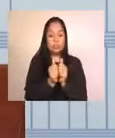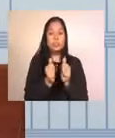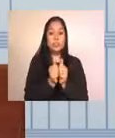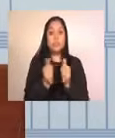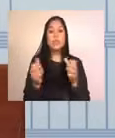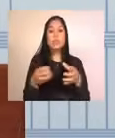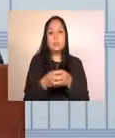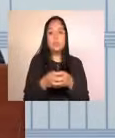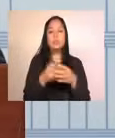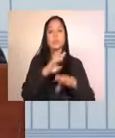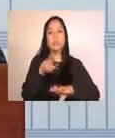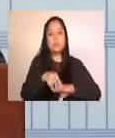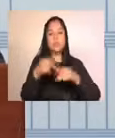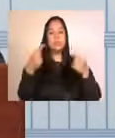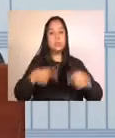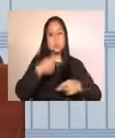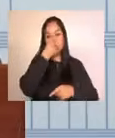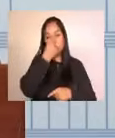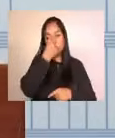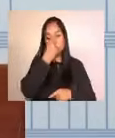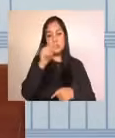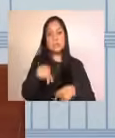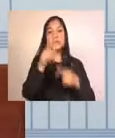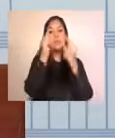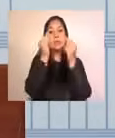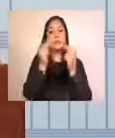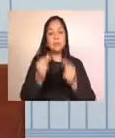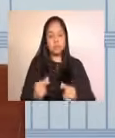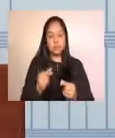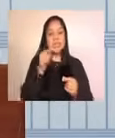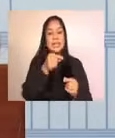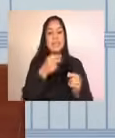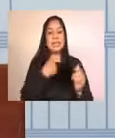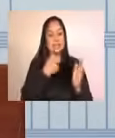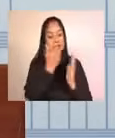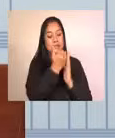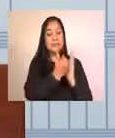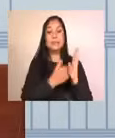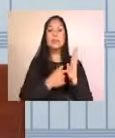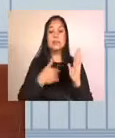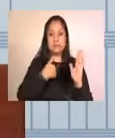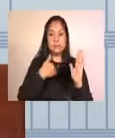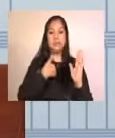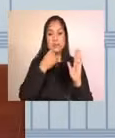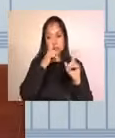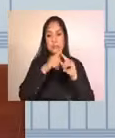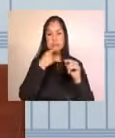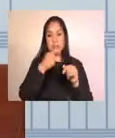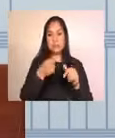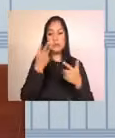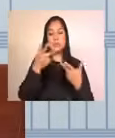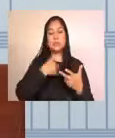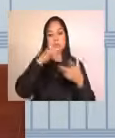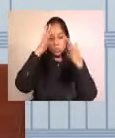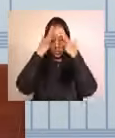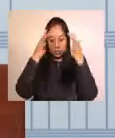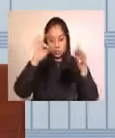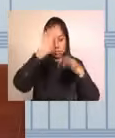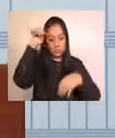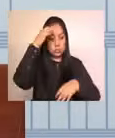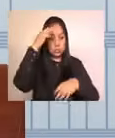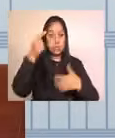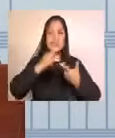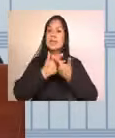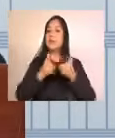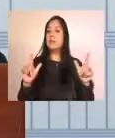Nacional contra la Corrupción. Dentro del presupuesto se establece que las entidades deben de definir una política de libre acceso a la